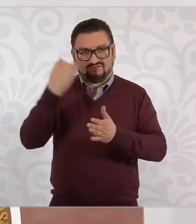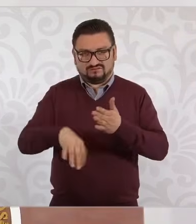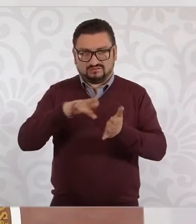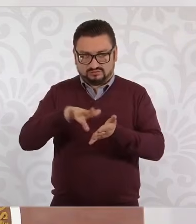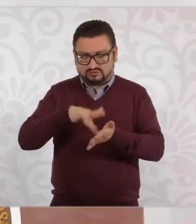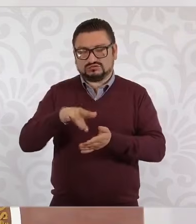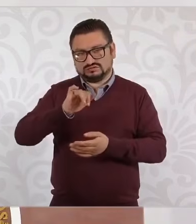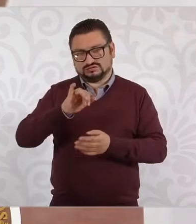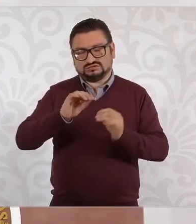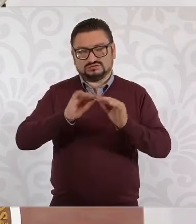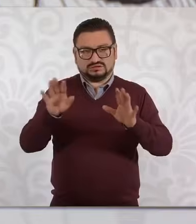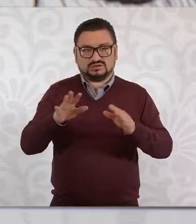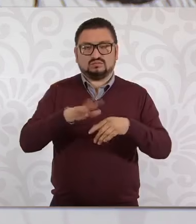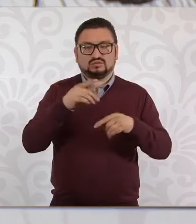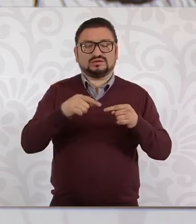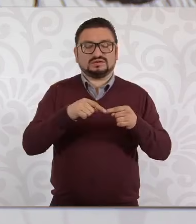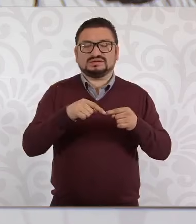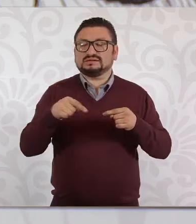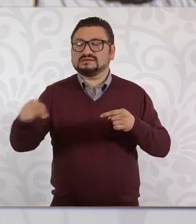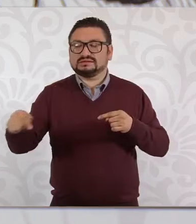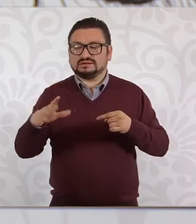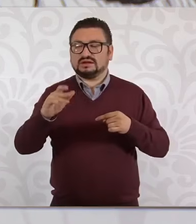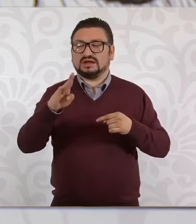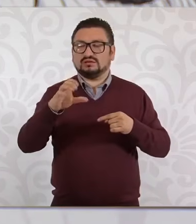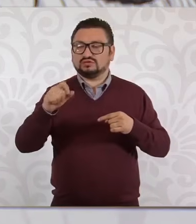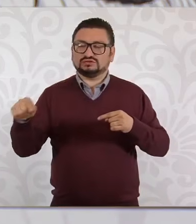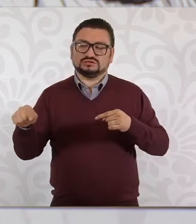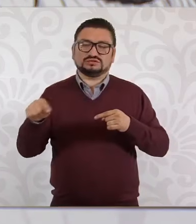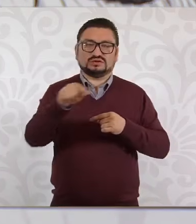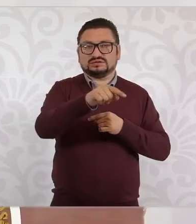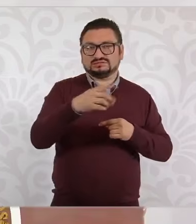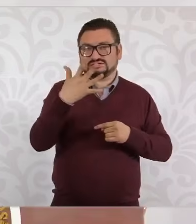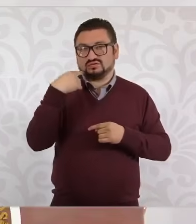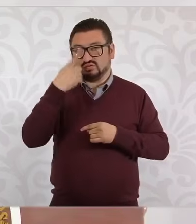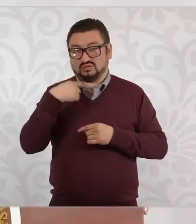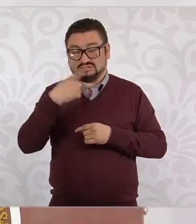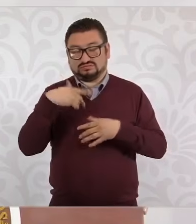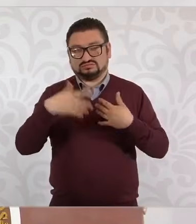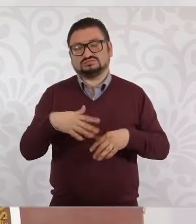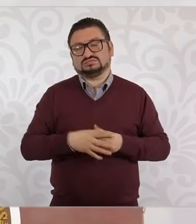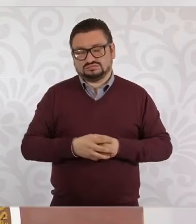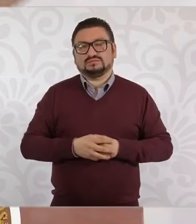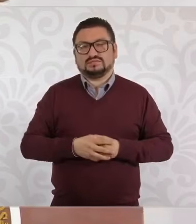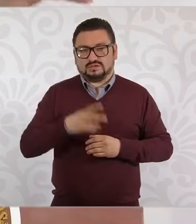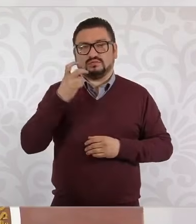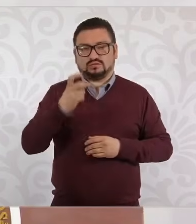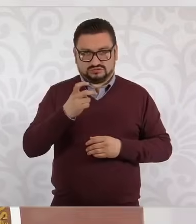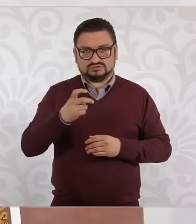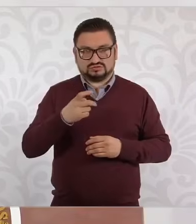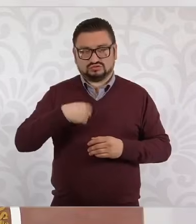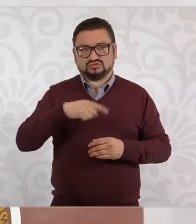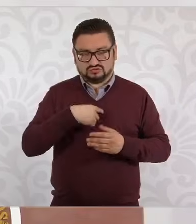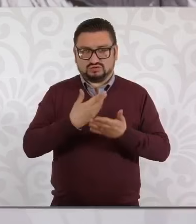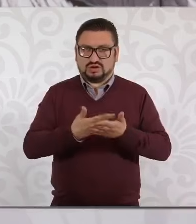apoyo, justamente por la distancia que hay, pues de Los Cabos hasta allá se pueden hacer 5 horas, ¿no? Entonces, esta parte es la que